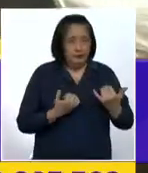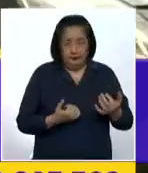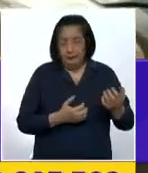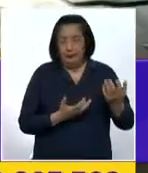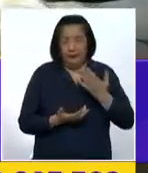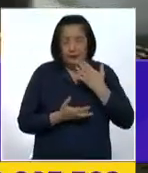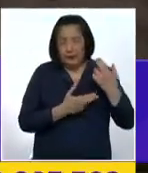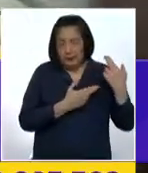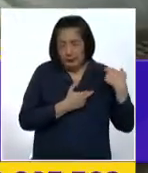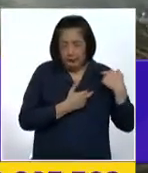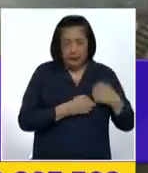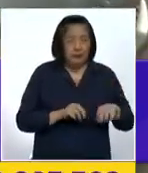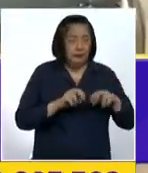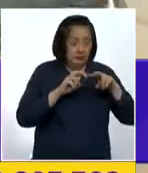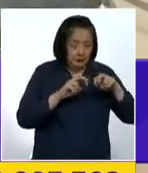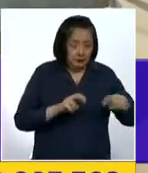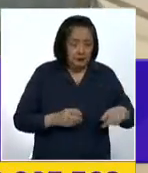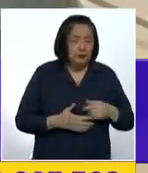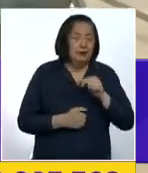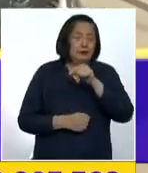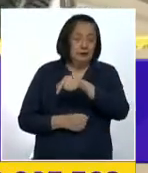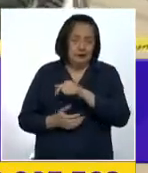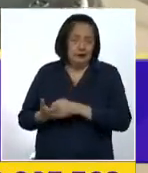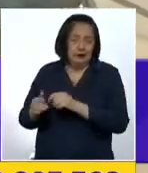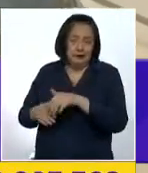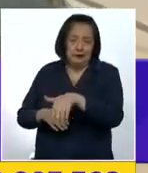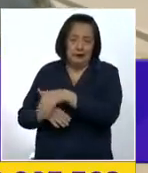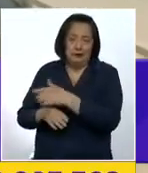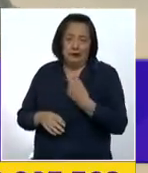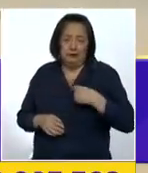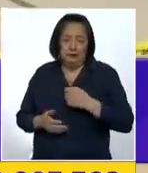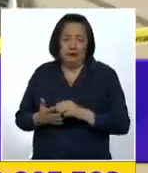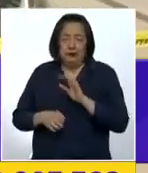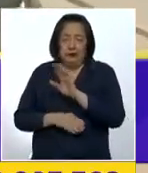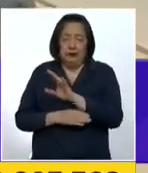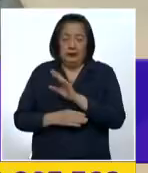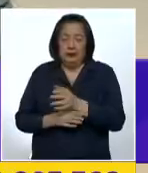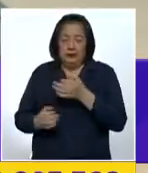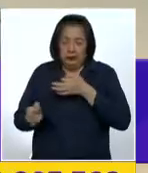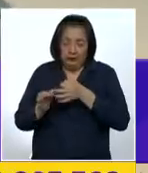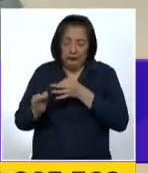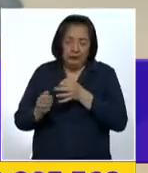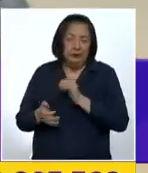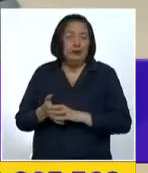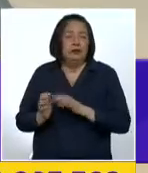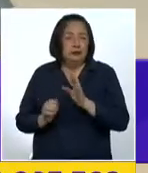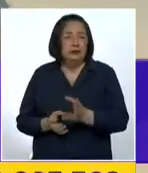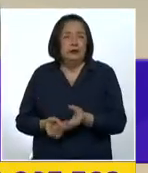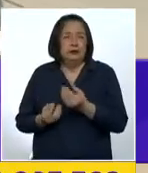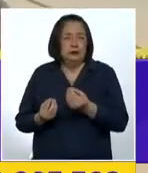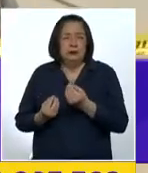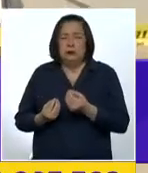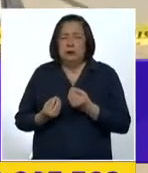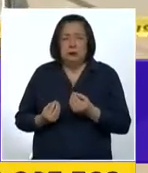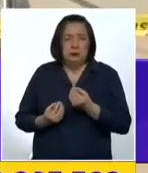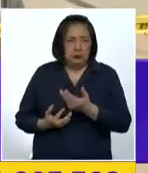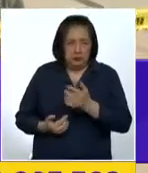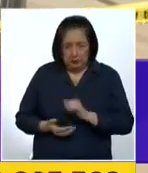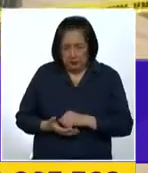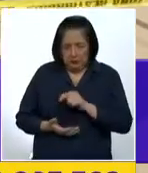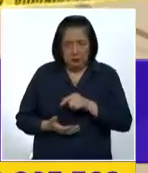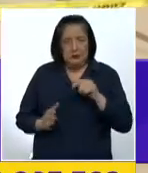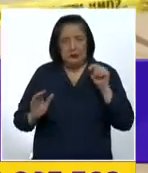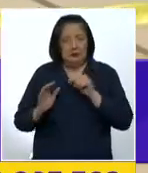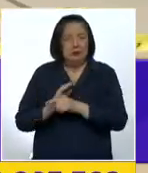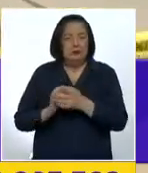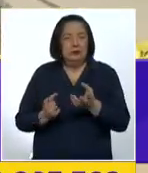manos de la de Pincri, España, que ya por la tarde darían una conferencia de prensa con más detalles de cómo habría sido este